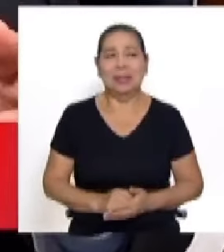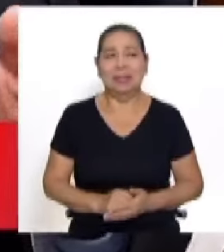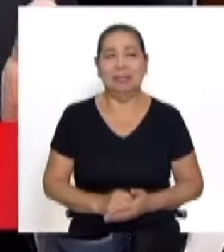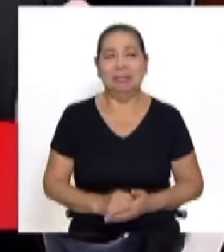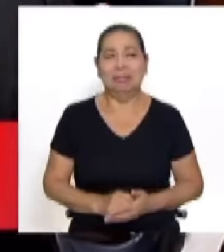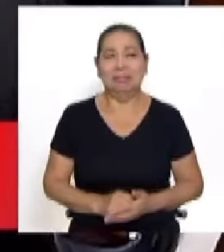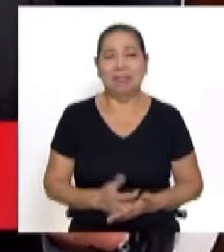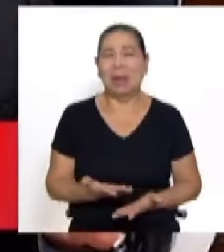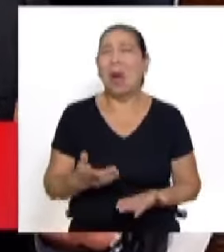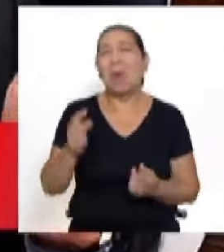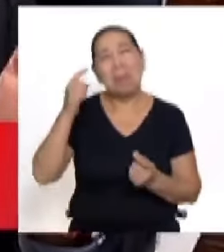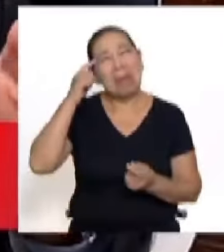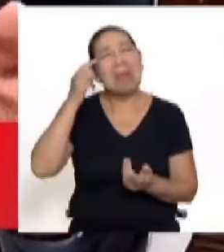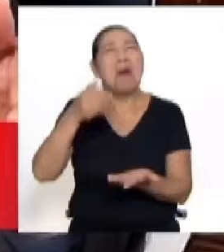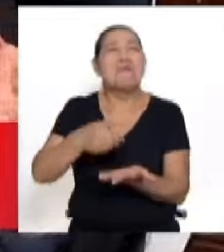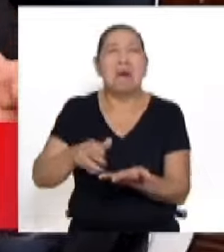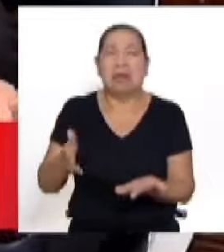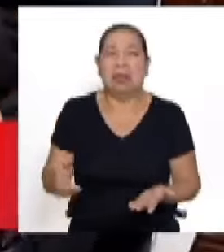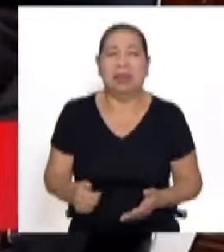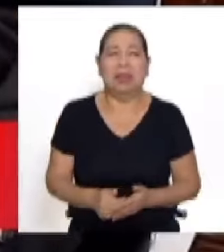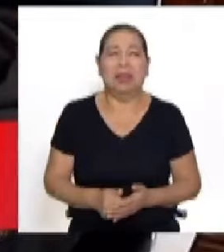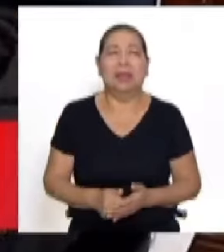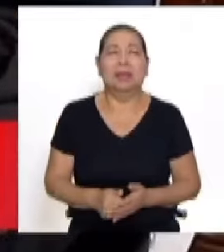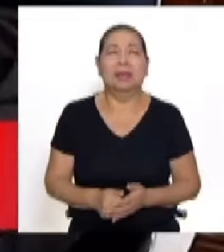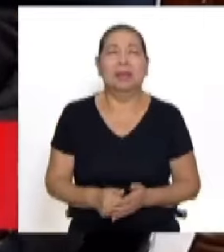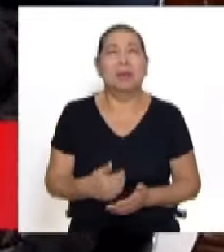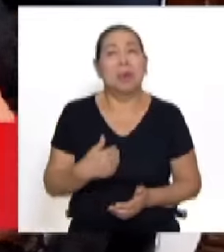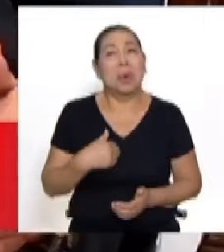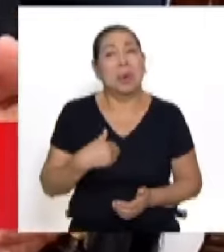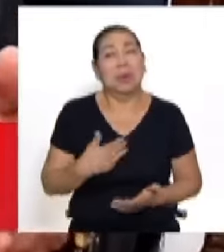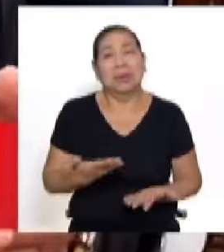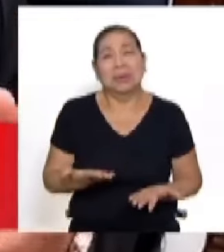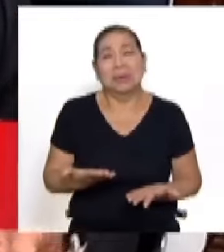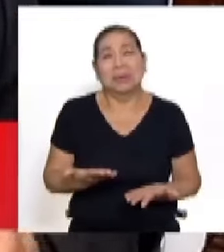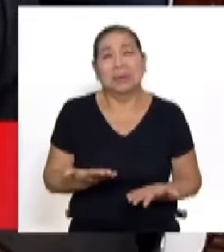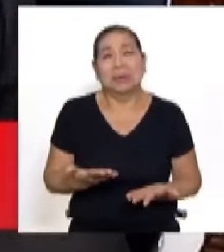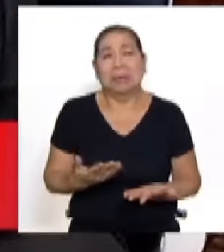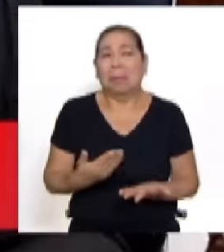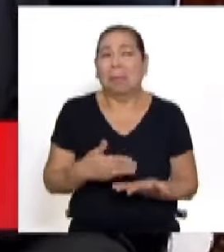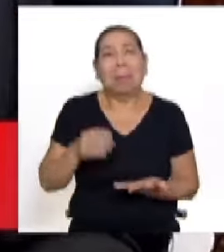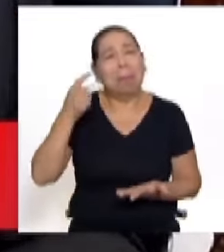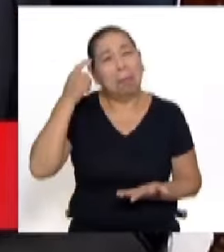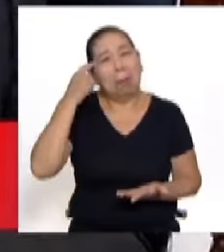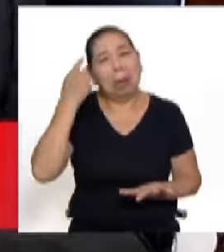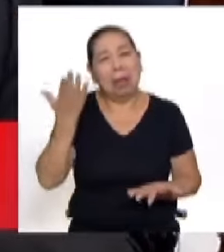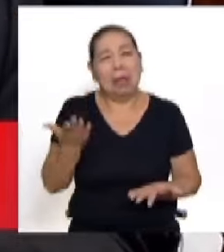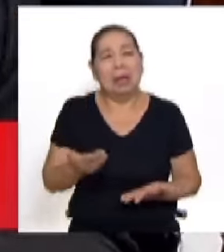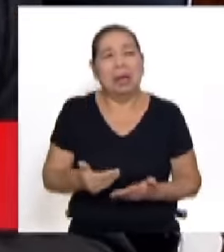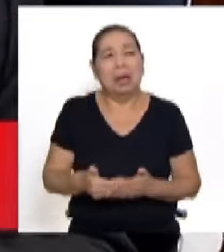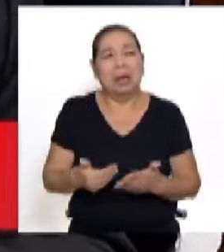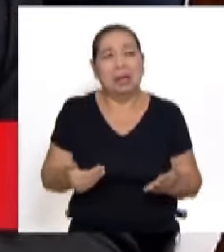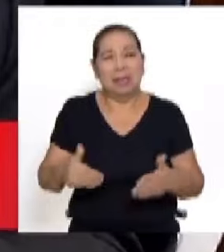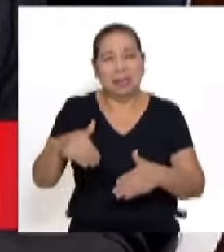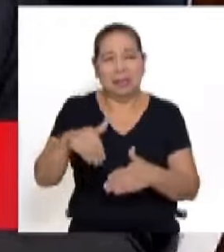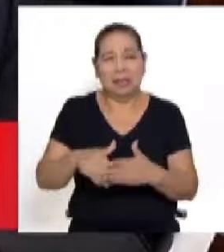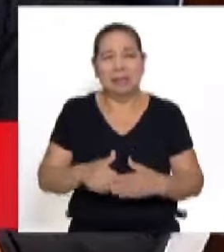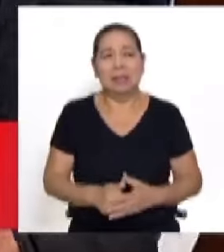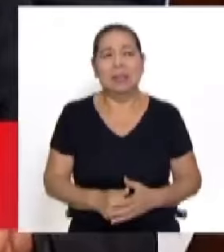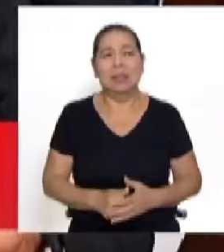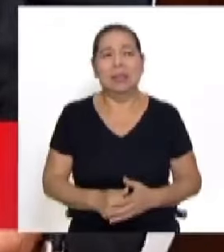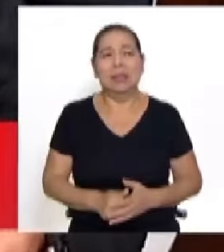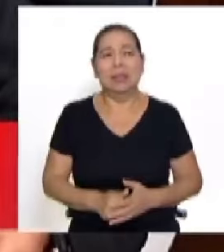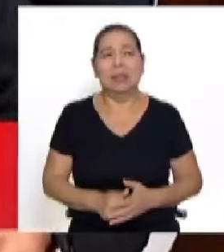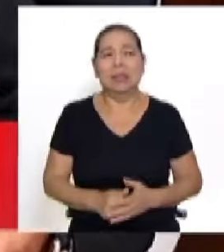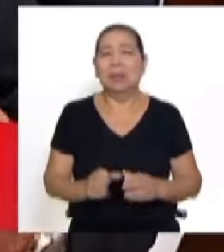pensando pues en la vacancia. La vacancia, estamos pensando en otras elecciones. ¿Saben